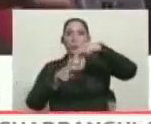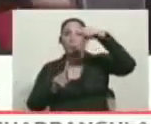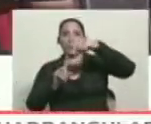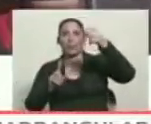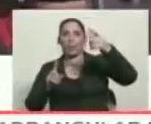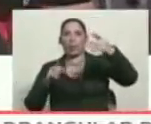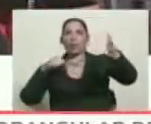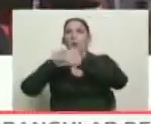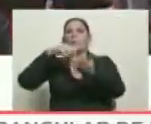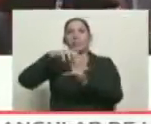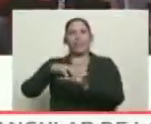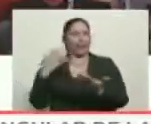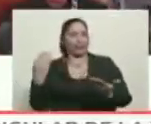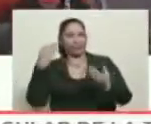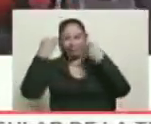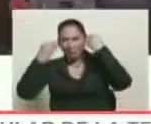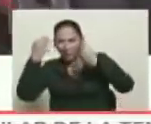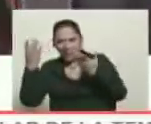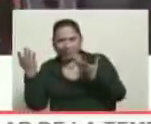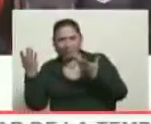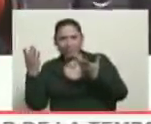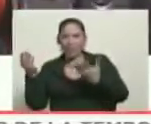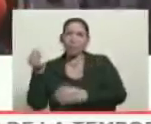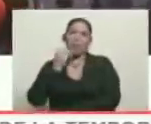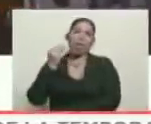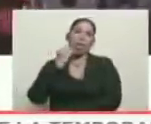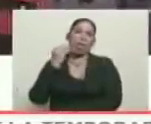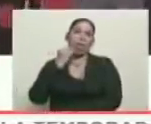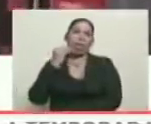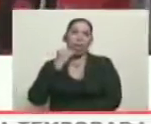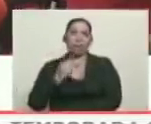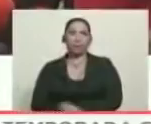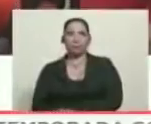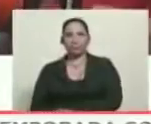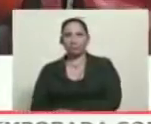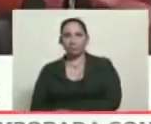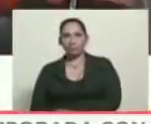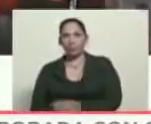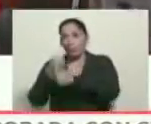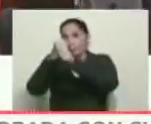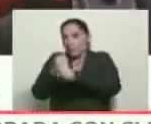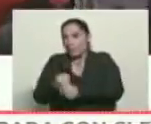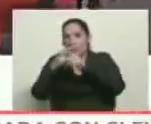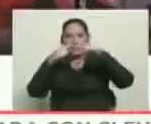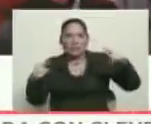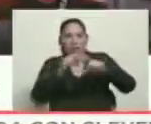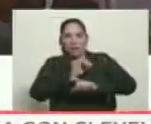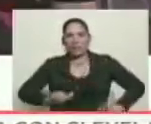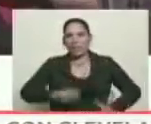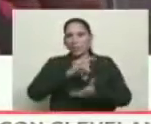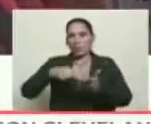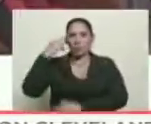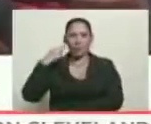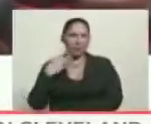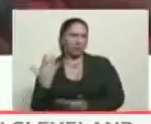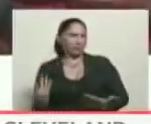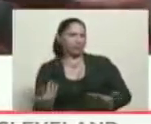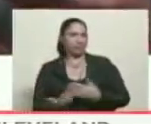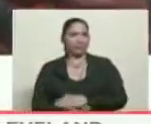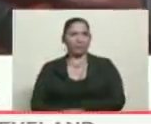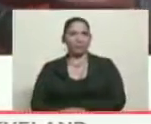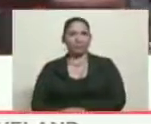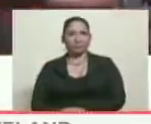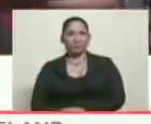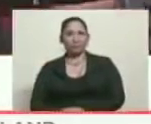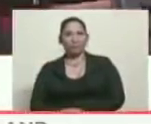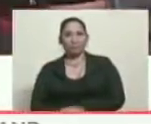¡Qué ridículo! Esperaban mover un millón de personas, ¿cuántos se movieron? Esperaban la mitad de la Fuerza Armada, ¿cuántos fueron? Le